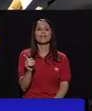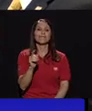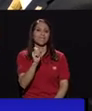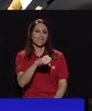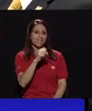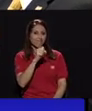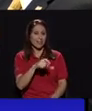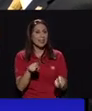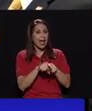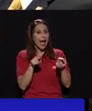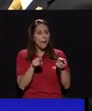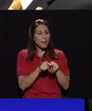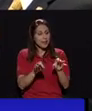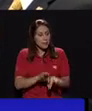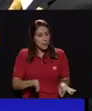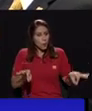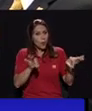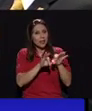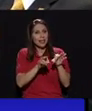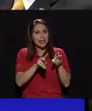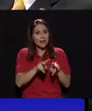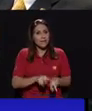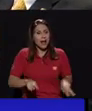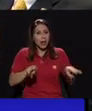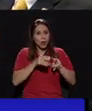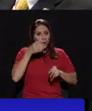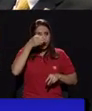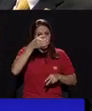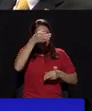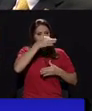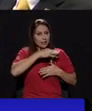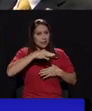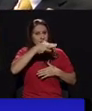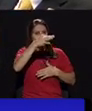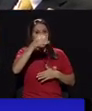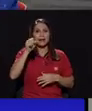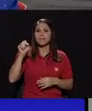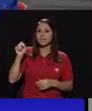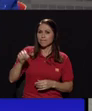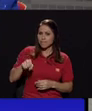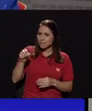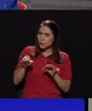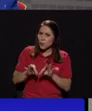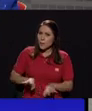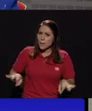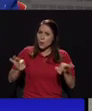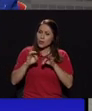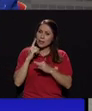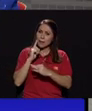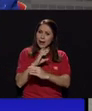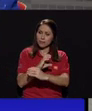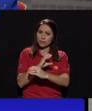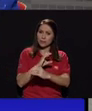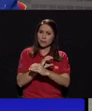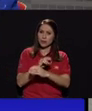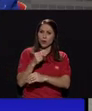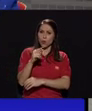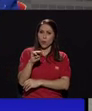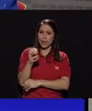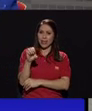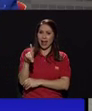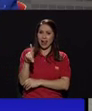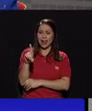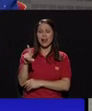valor cultural y espiritual tal vez es el más importante. Claro, es uno de los valores cruciales también para la preservación de los